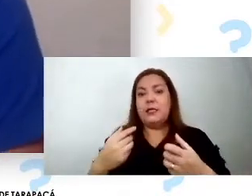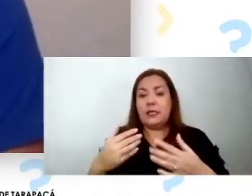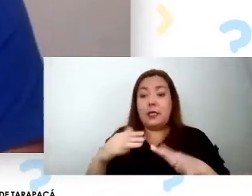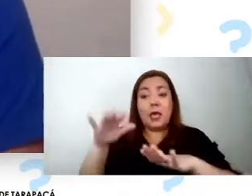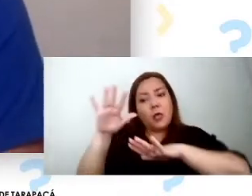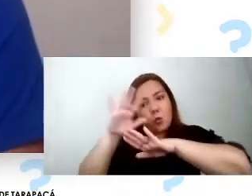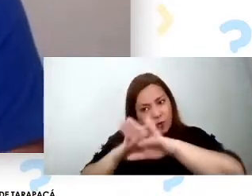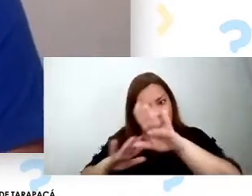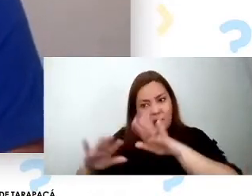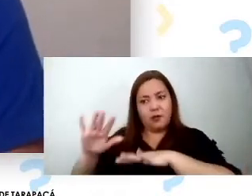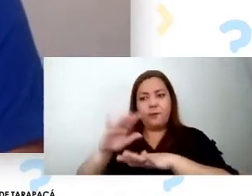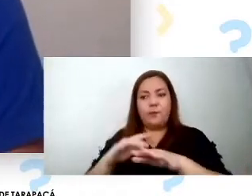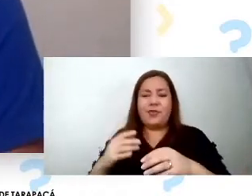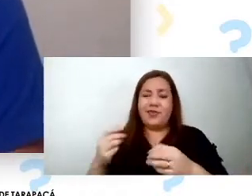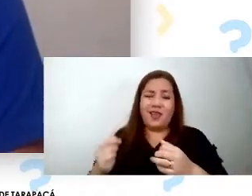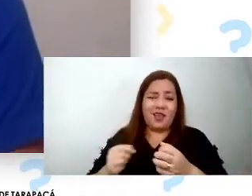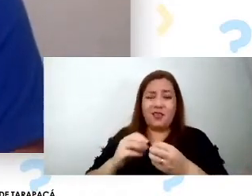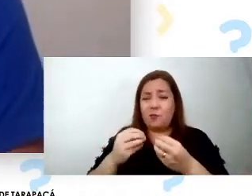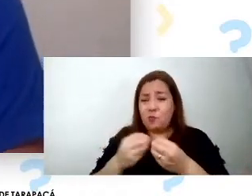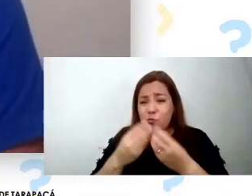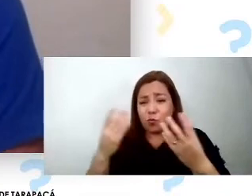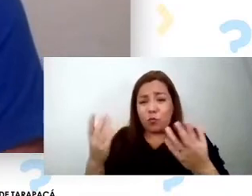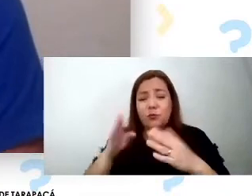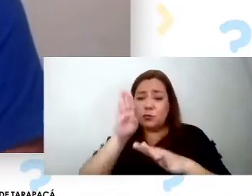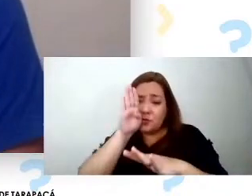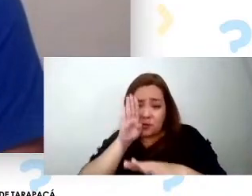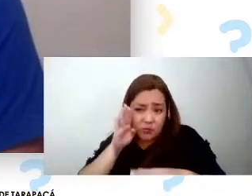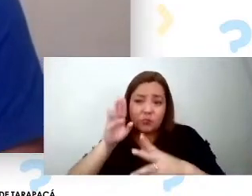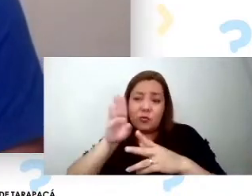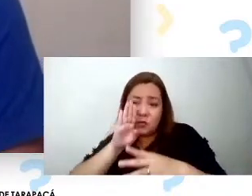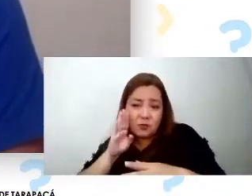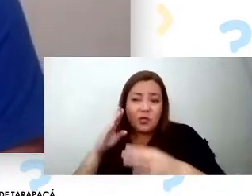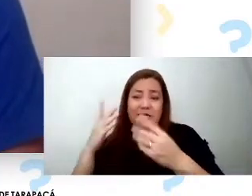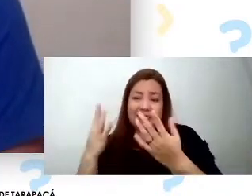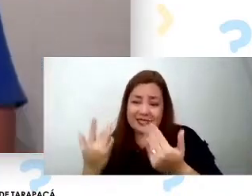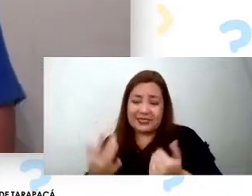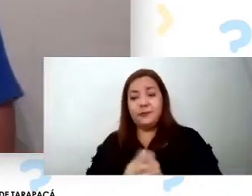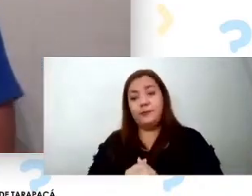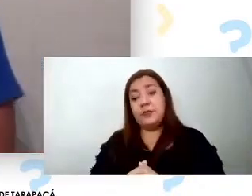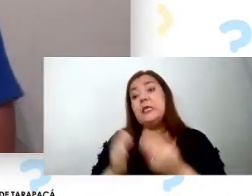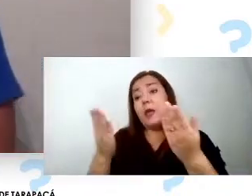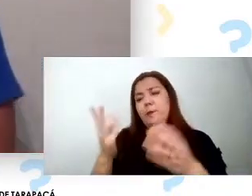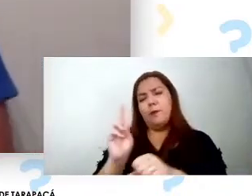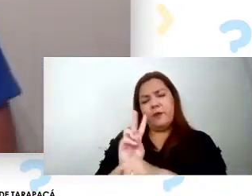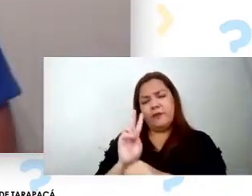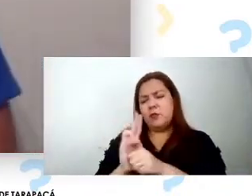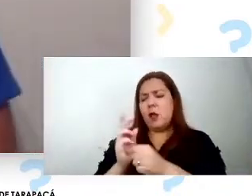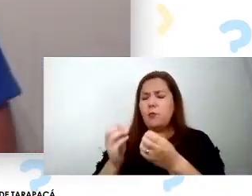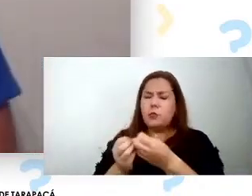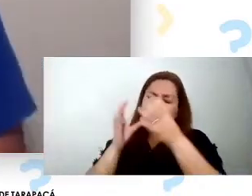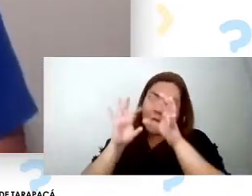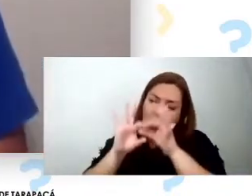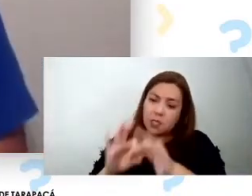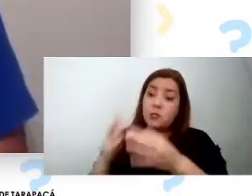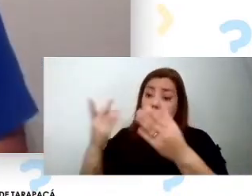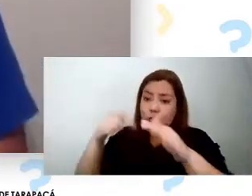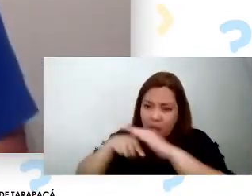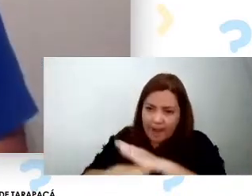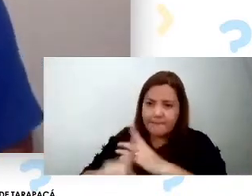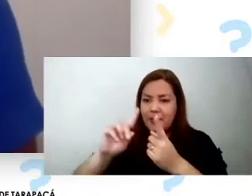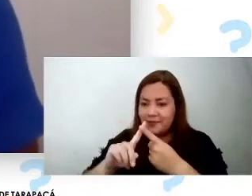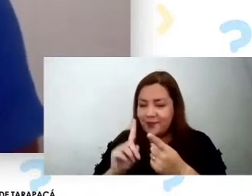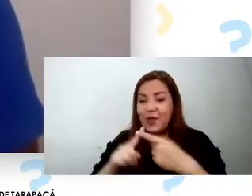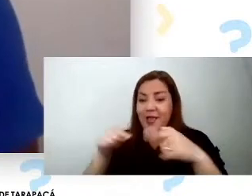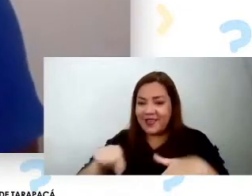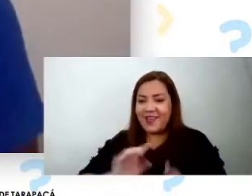con tanto tratamiento que lo que es el recurso hídrico. Así que, profesora Venecia, muchas gracias por su participación aquí en el Festival de la